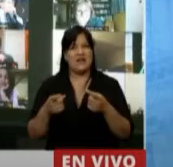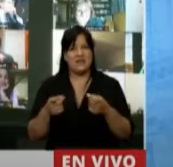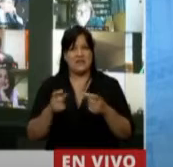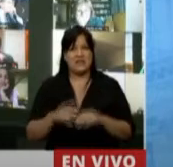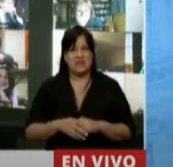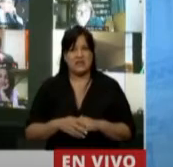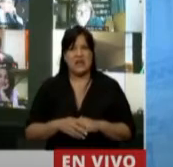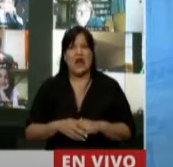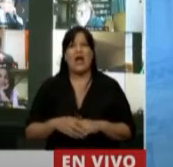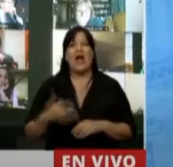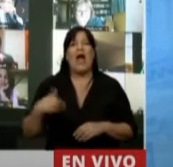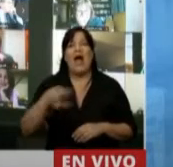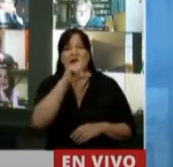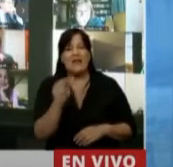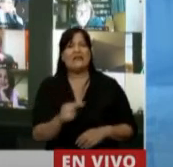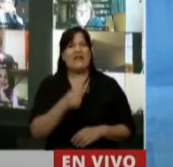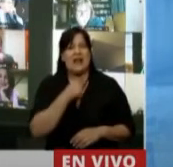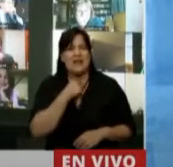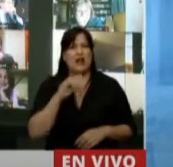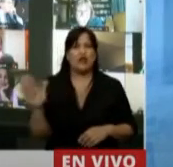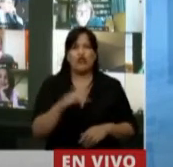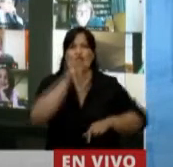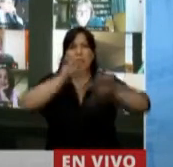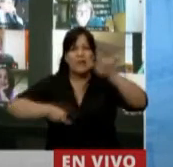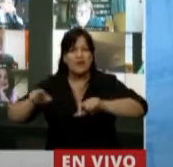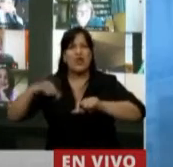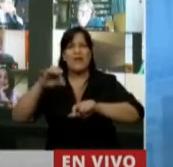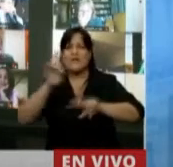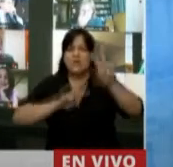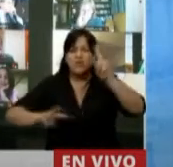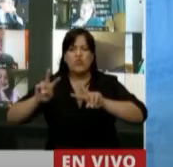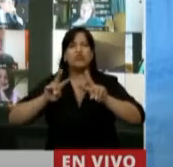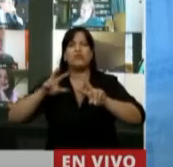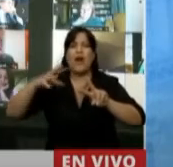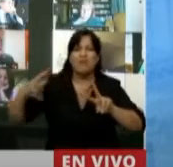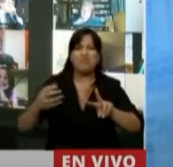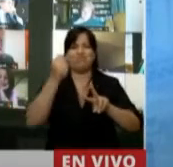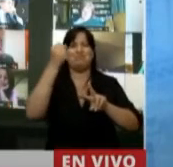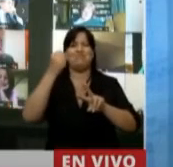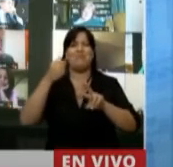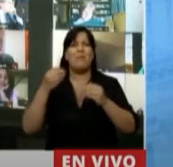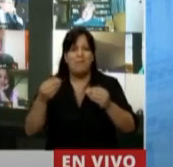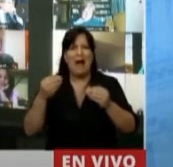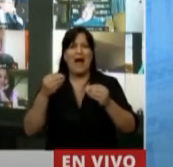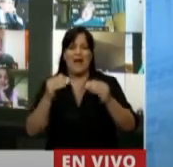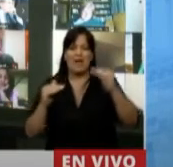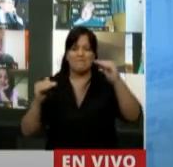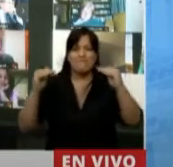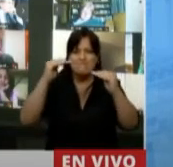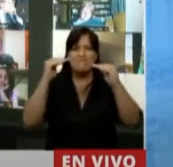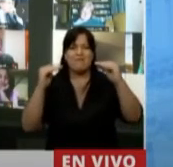un patrimonio declarado a partir de los 200.000 millones de pesos, y con el objetivo claramente de poder destinar a